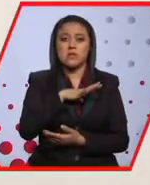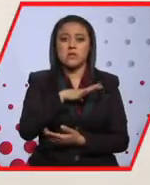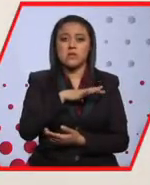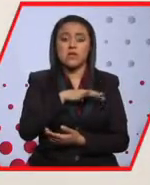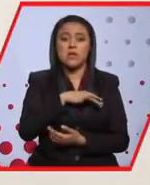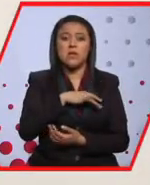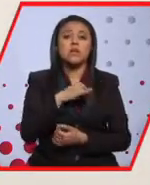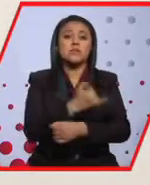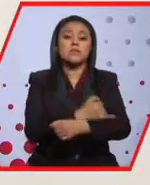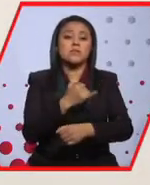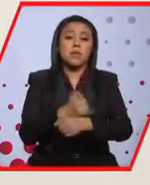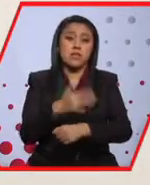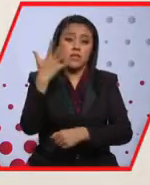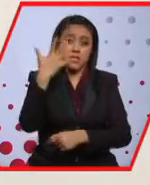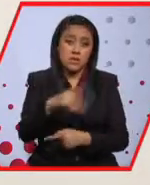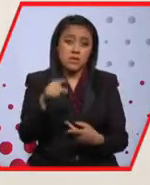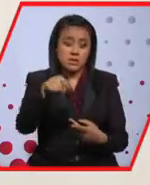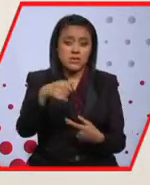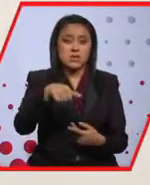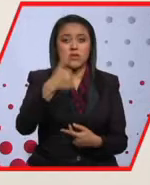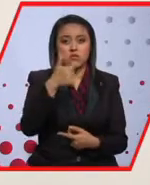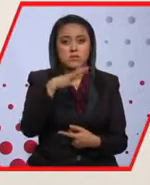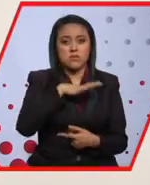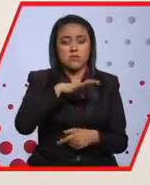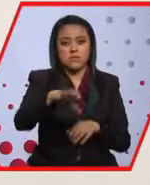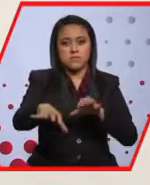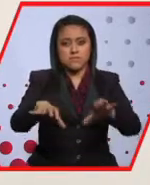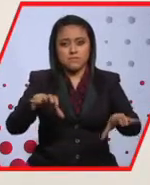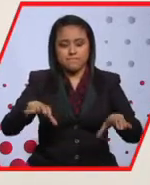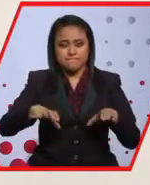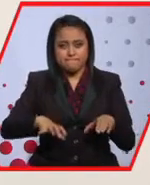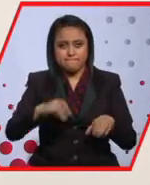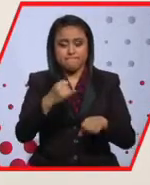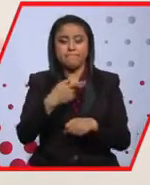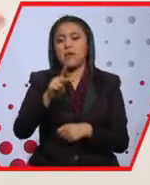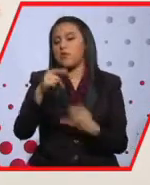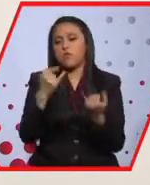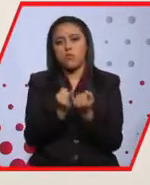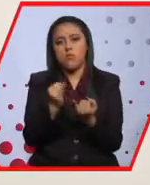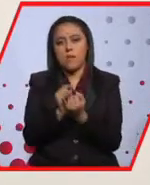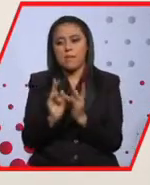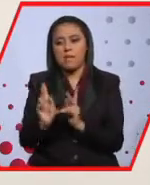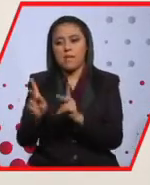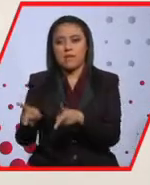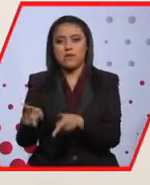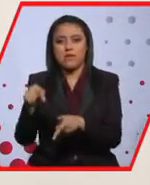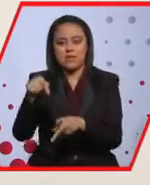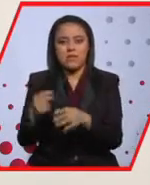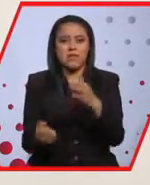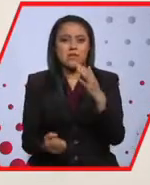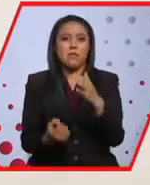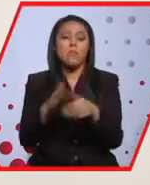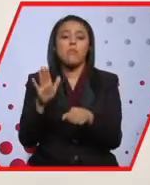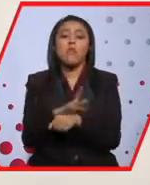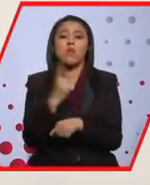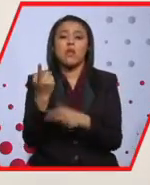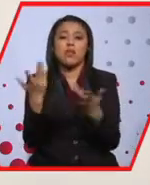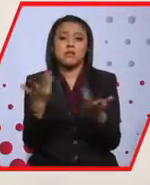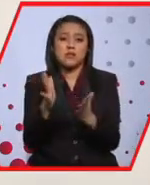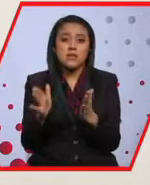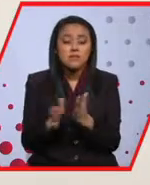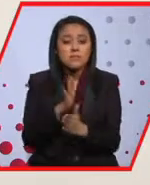este sería el número 11, pero a diferencia de los otros panteones, este va a ser construido